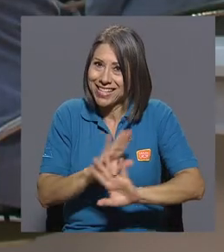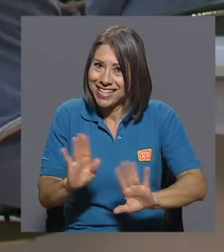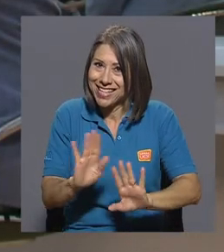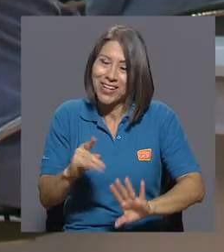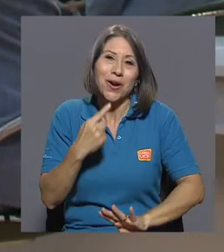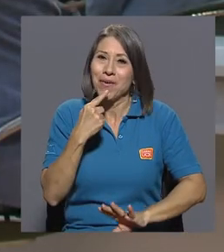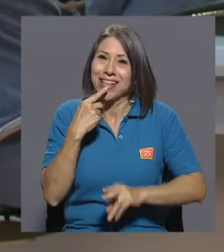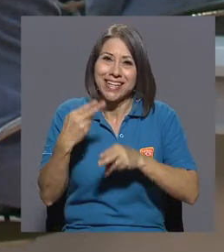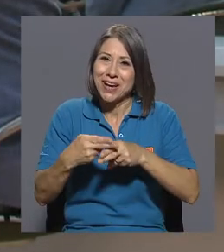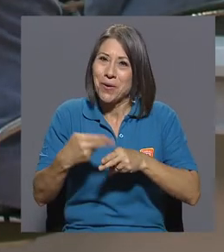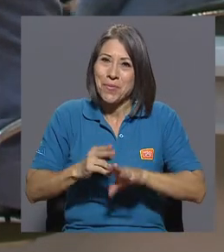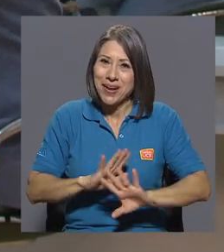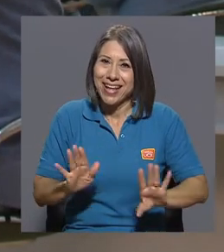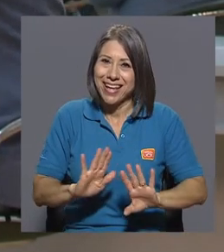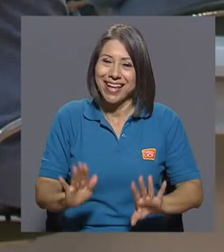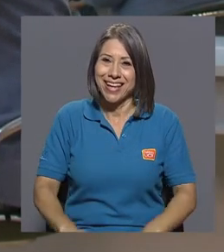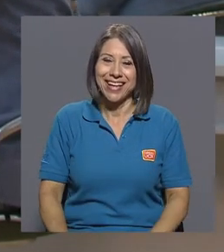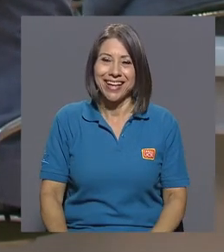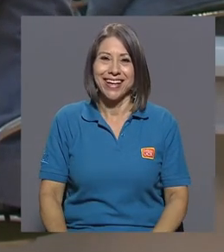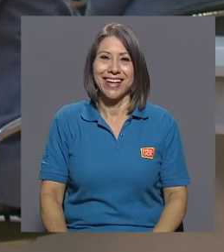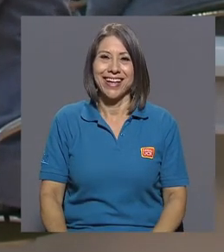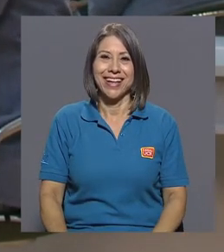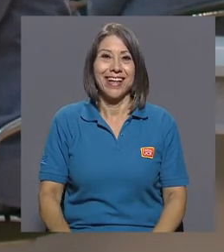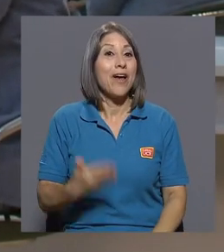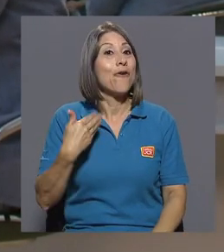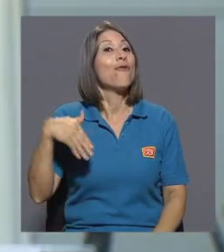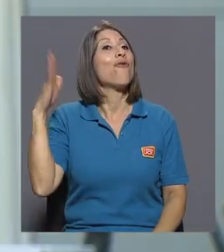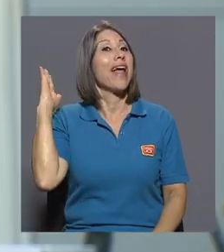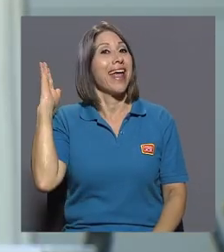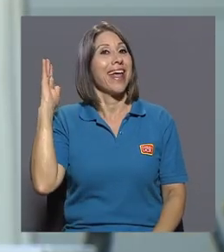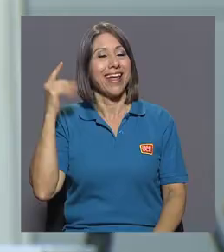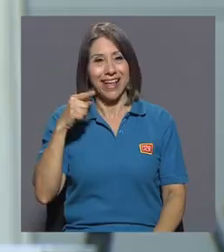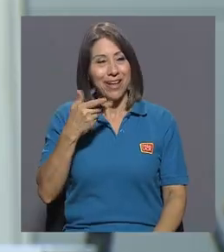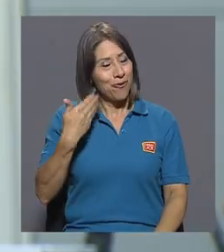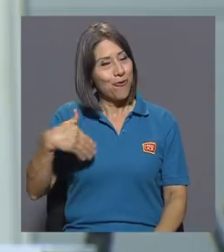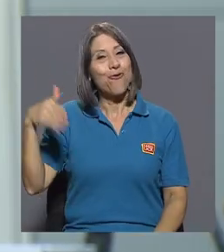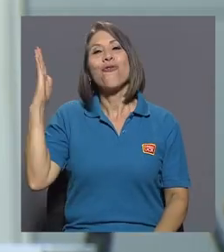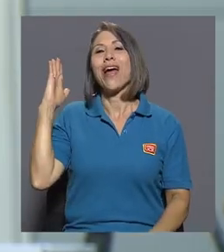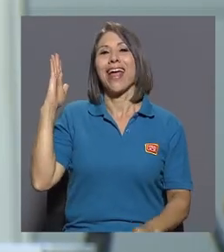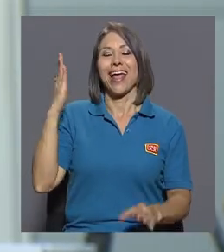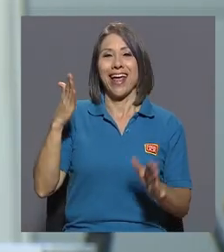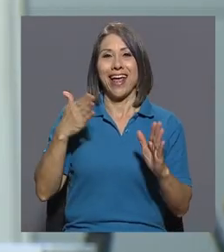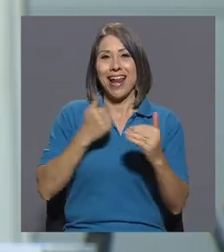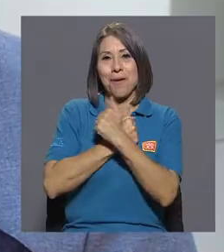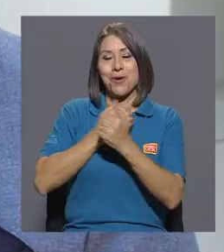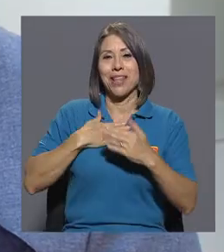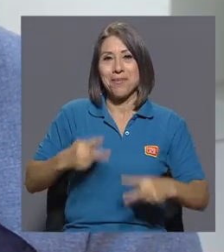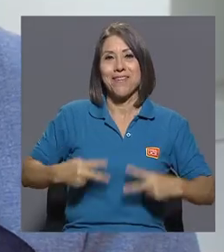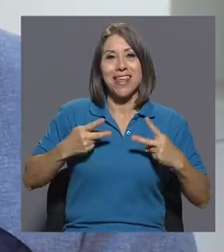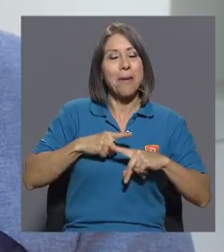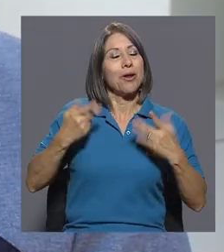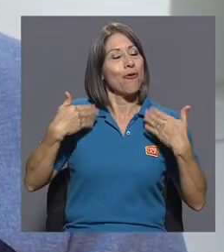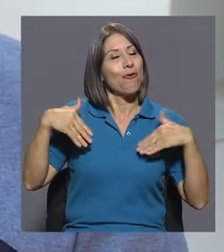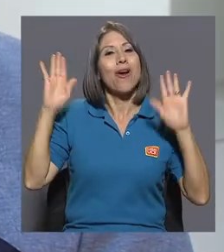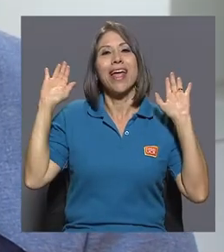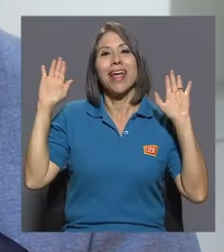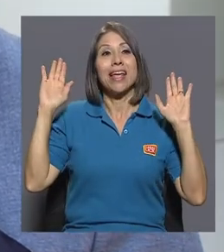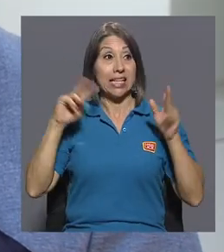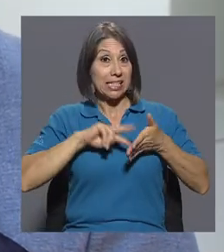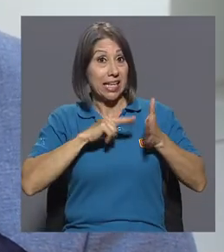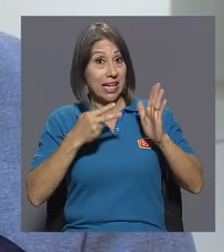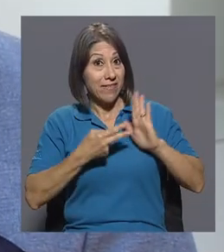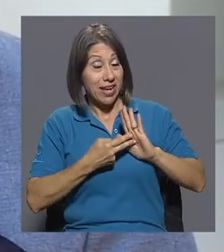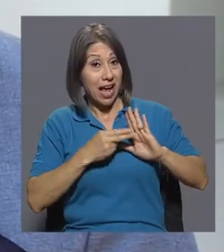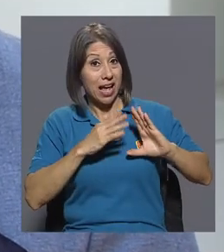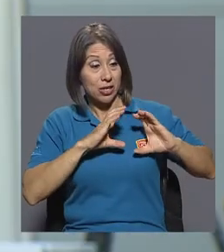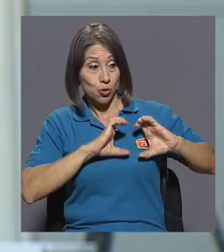nombre. Fue. Fue el amor de mi vida, pero también fue. Eso quiere decir que todavía su corazón está abierto para